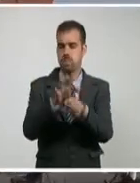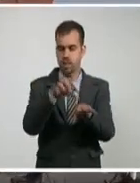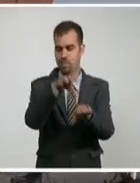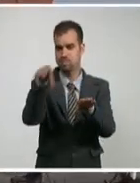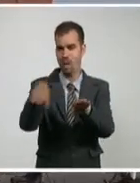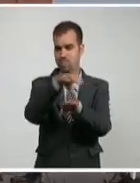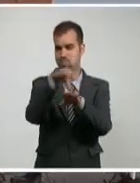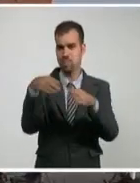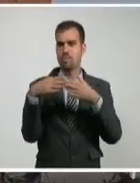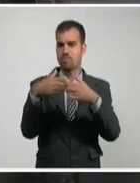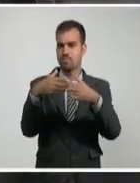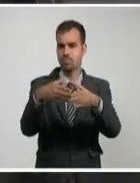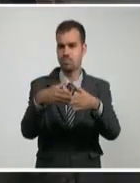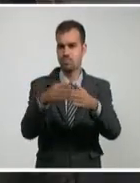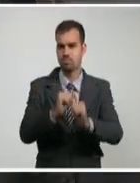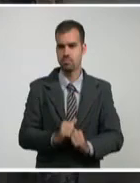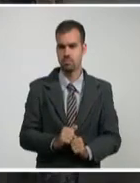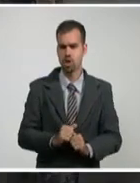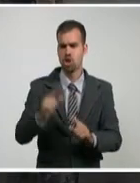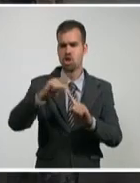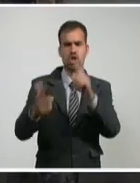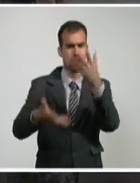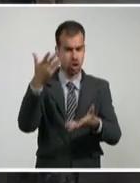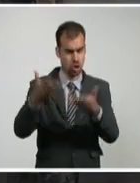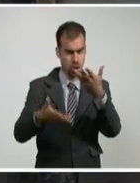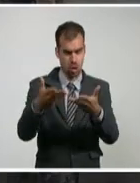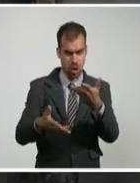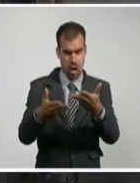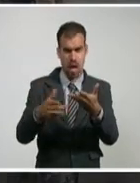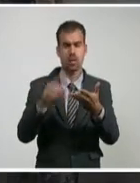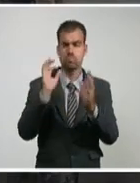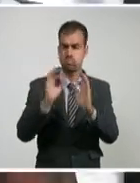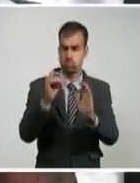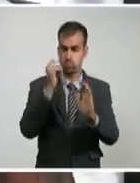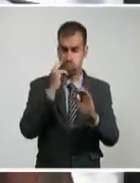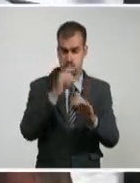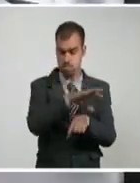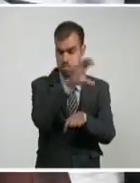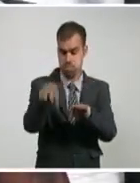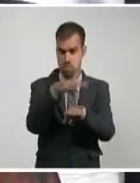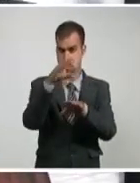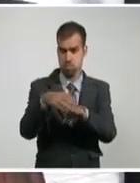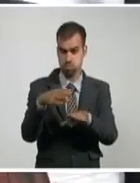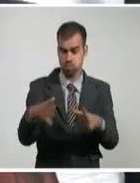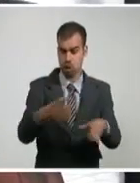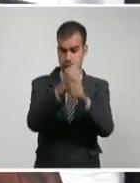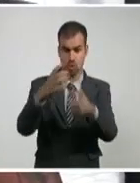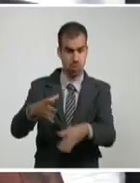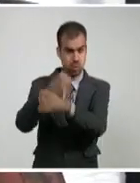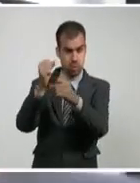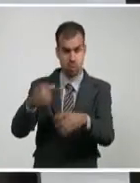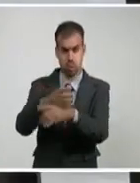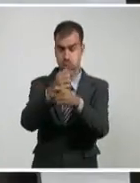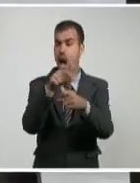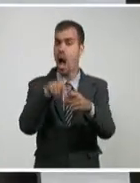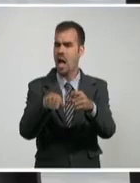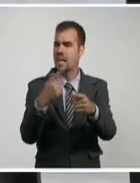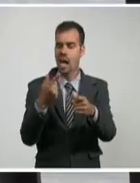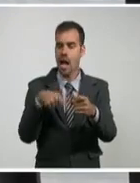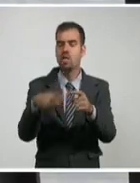467 toneladas de potasio importado este enclave de la costa norte de cuba descarga en el país uno de los fertilizantes